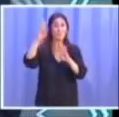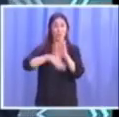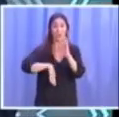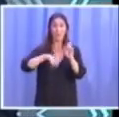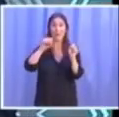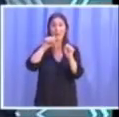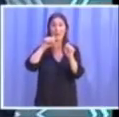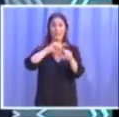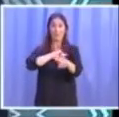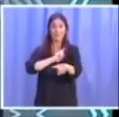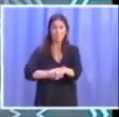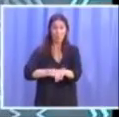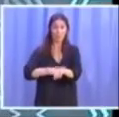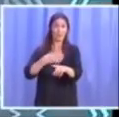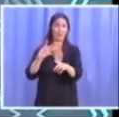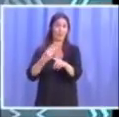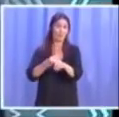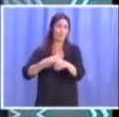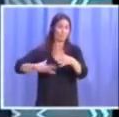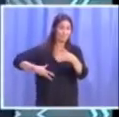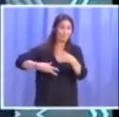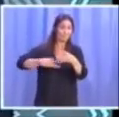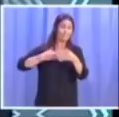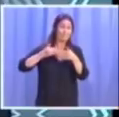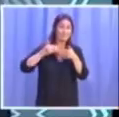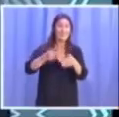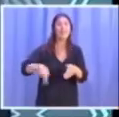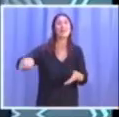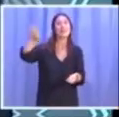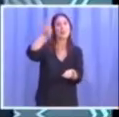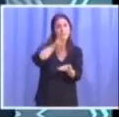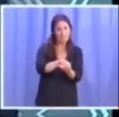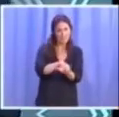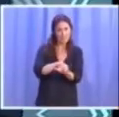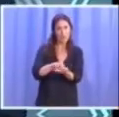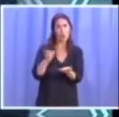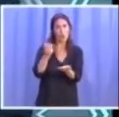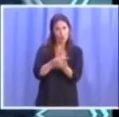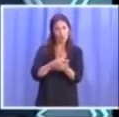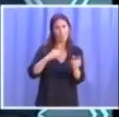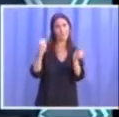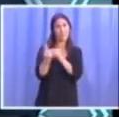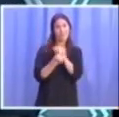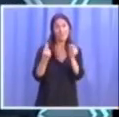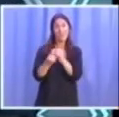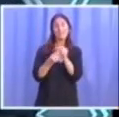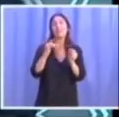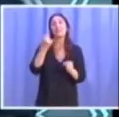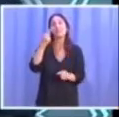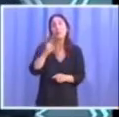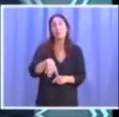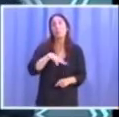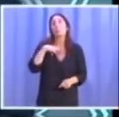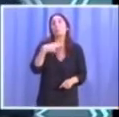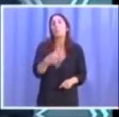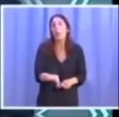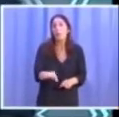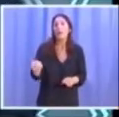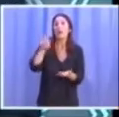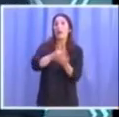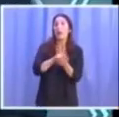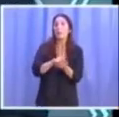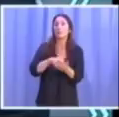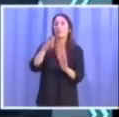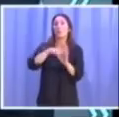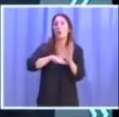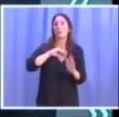de deporte, con el arrastre que va a conllevar, se repetirá de nuevo el debate. Y también hay posibilidad de repetir el